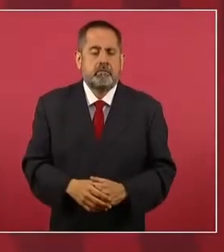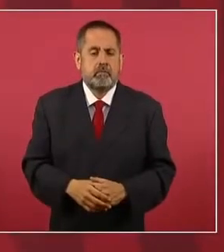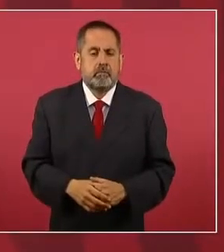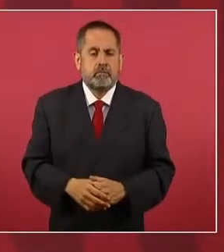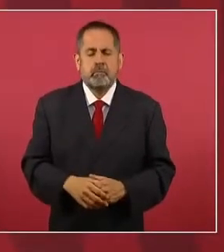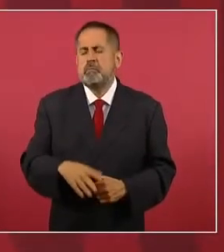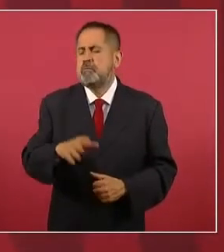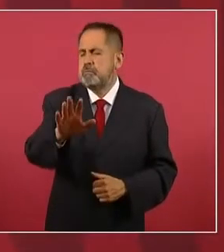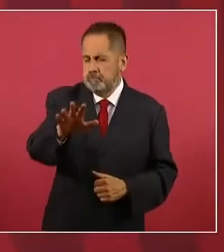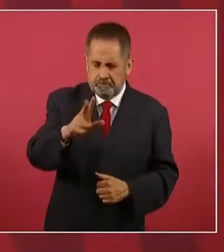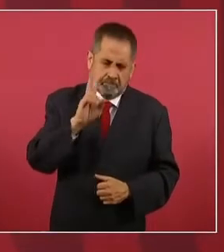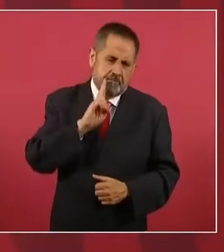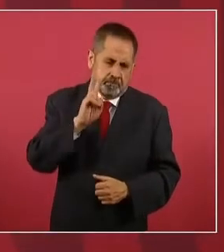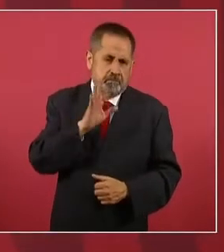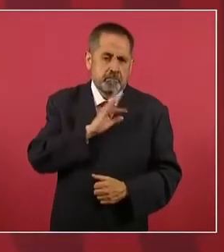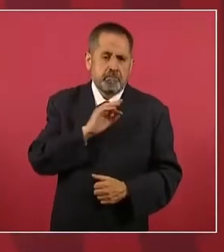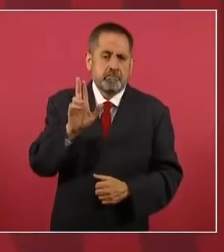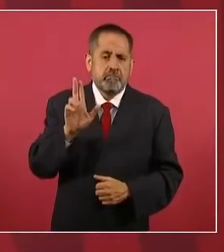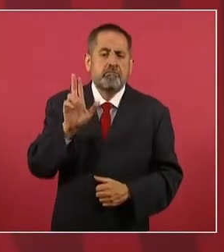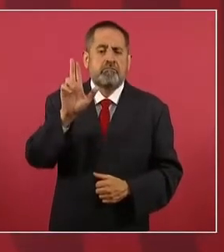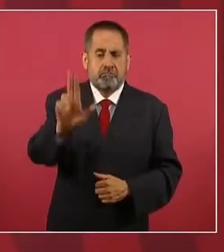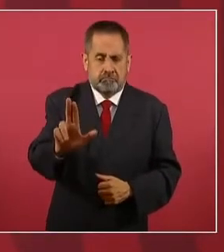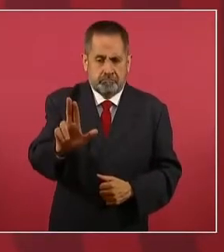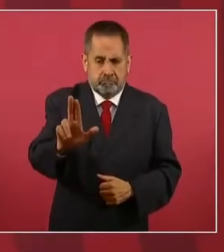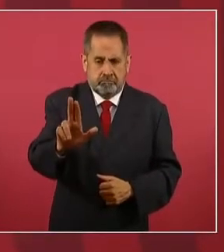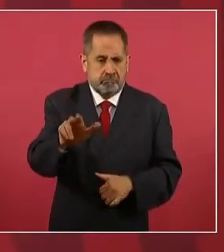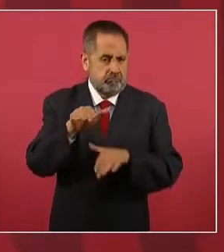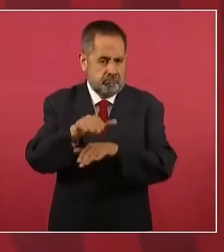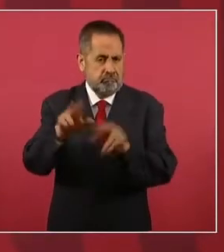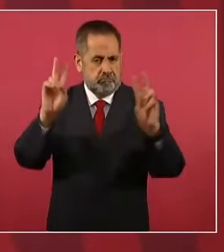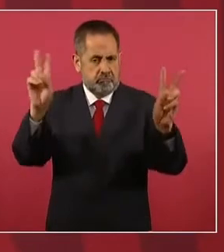el martes, dedicado a la salud,